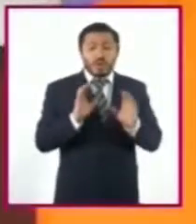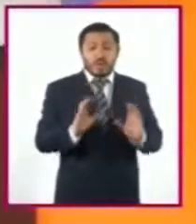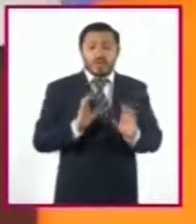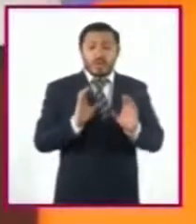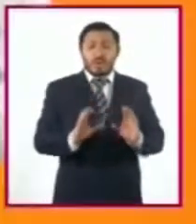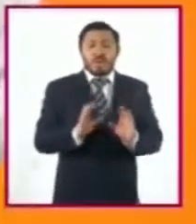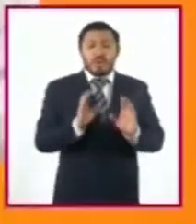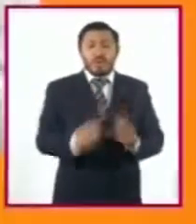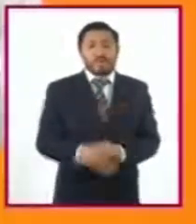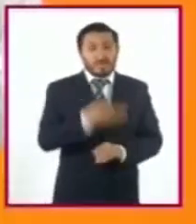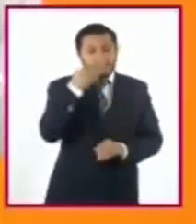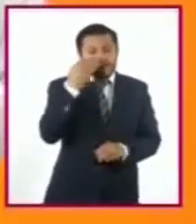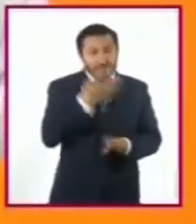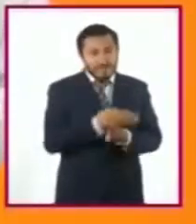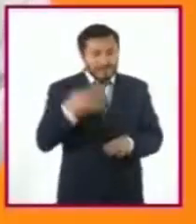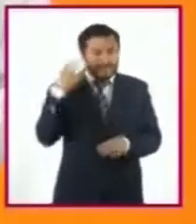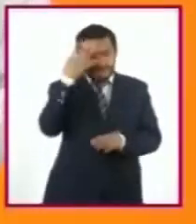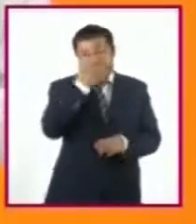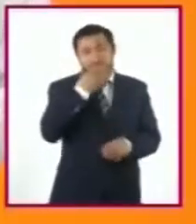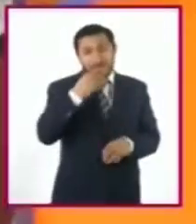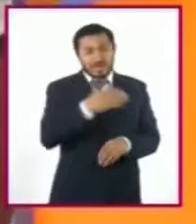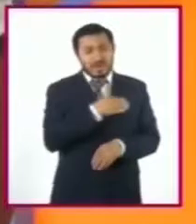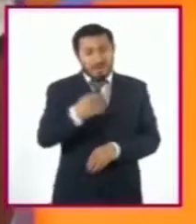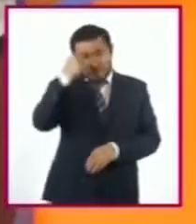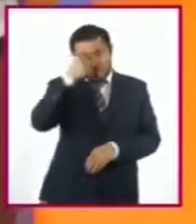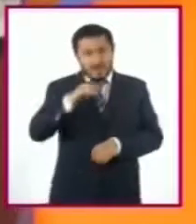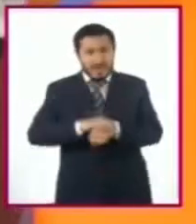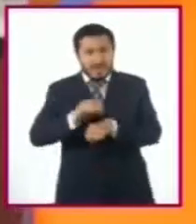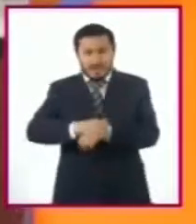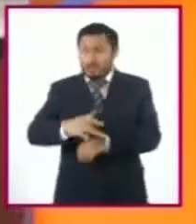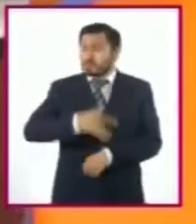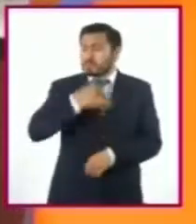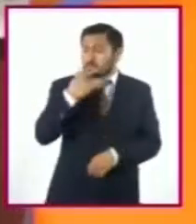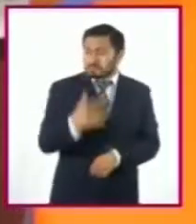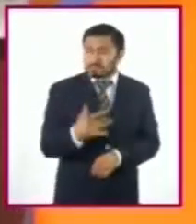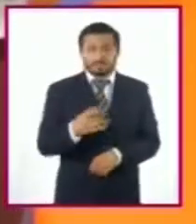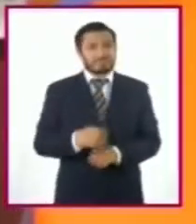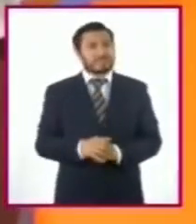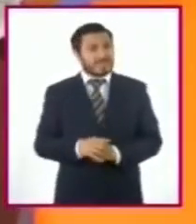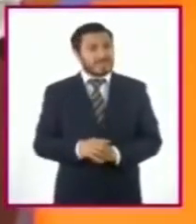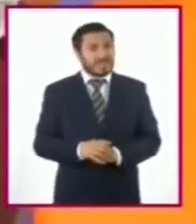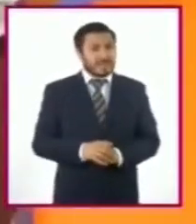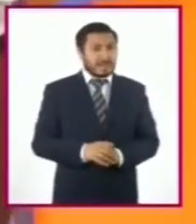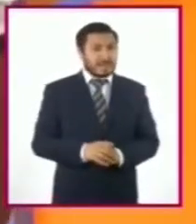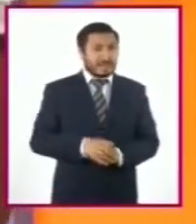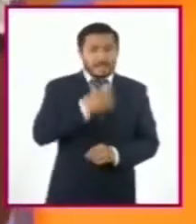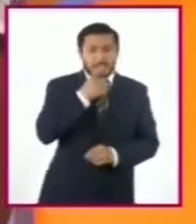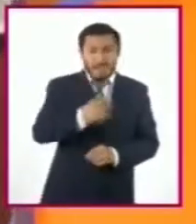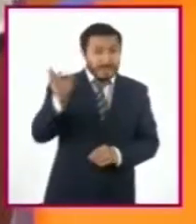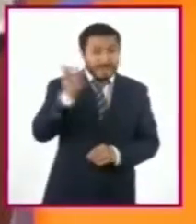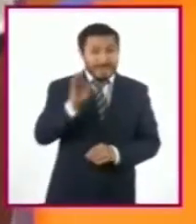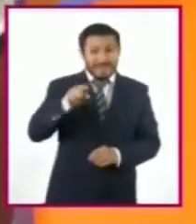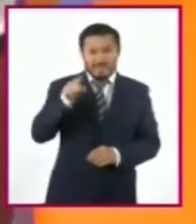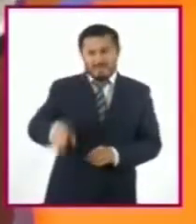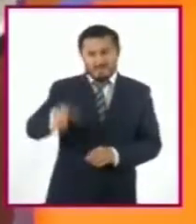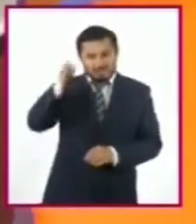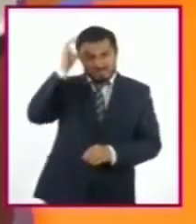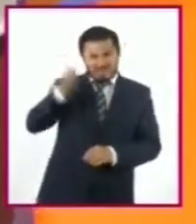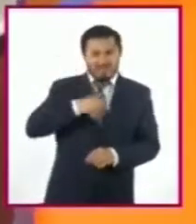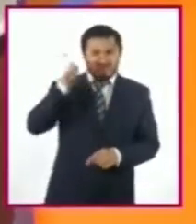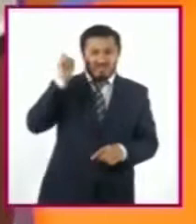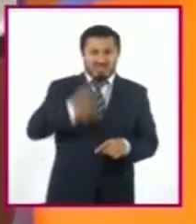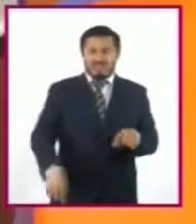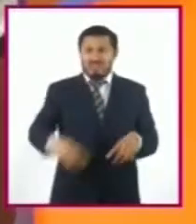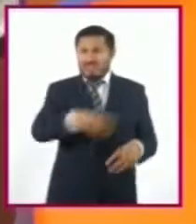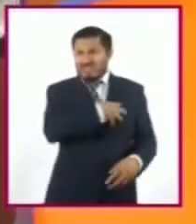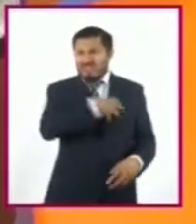bueno, para el amigo sincero. Y hasta llega a decir que aunque alguien sea cruel y le arranque el corazón, no